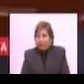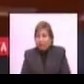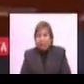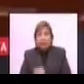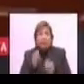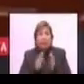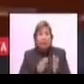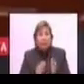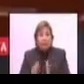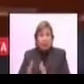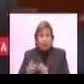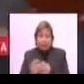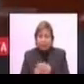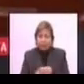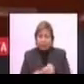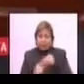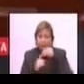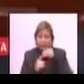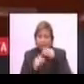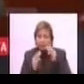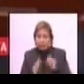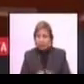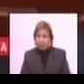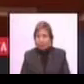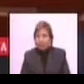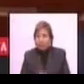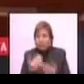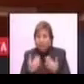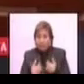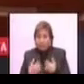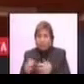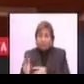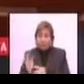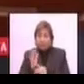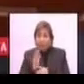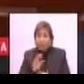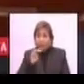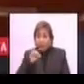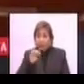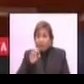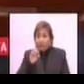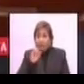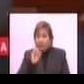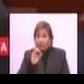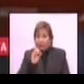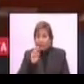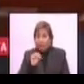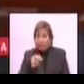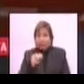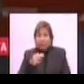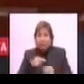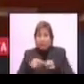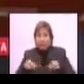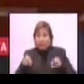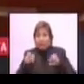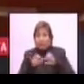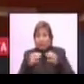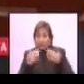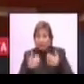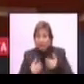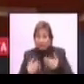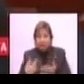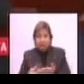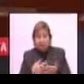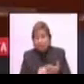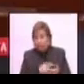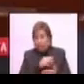es un procedimiento especial el de la censura, que tiene que presentarse con una moción, es exclusivo del Parlamento, y tiene que